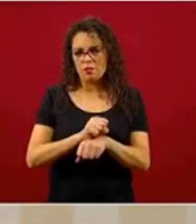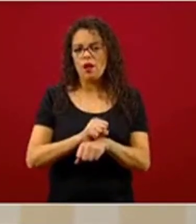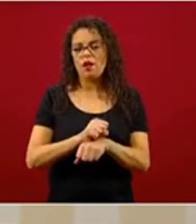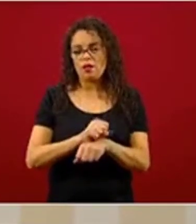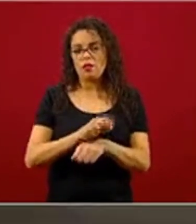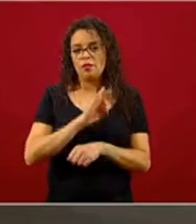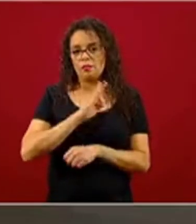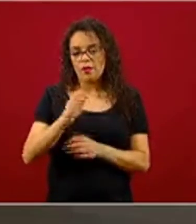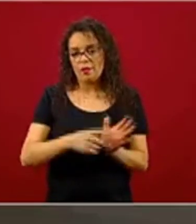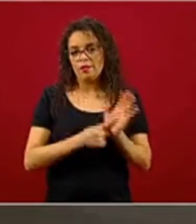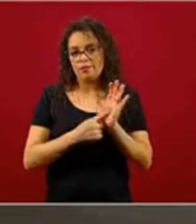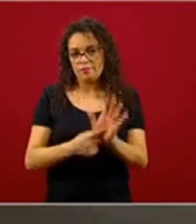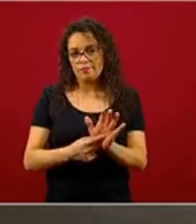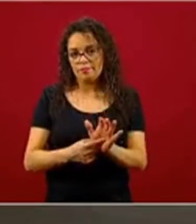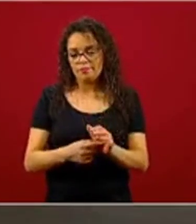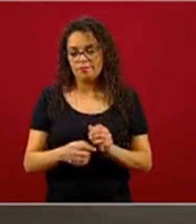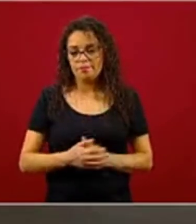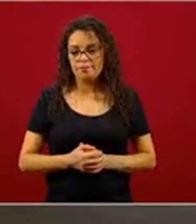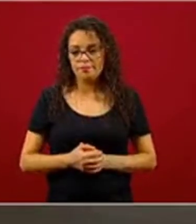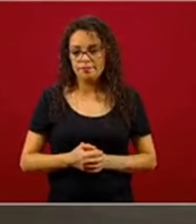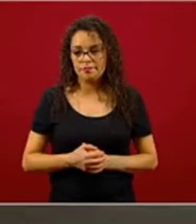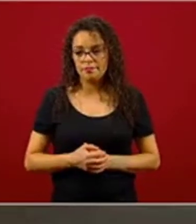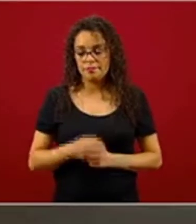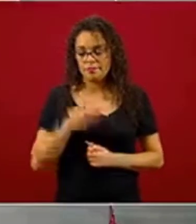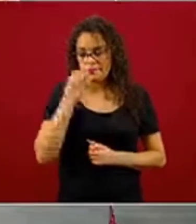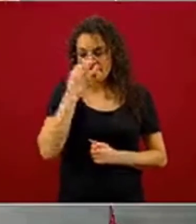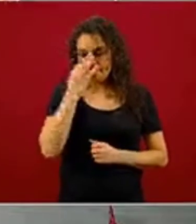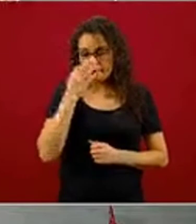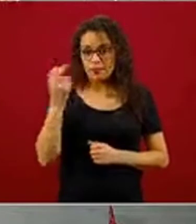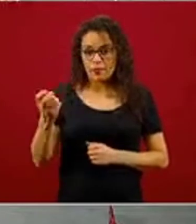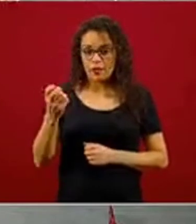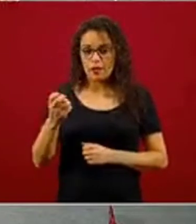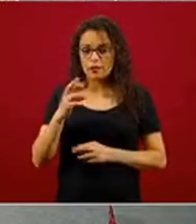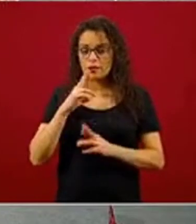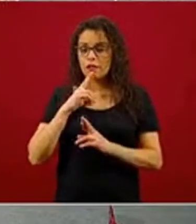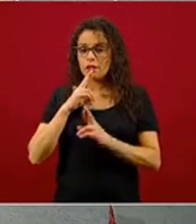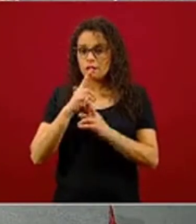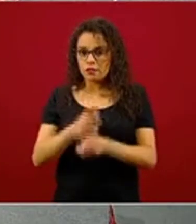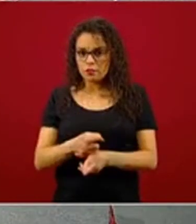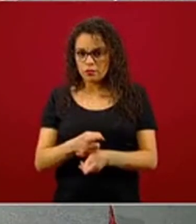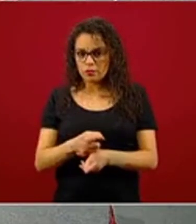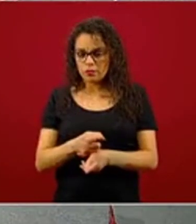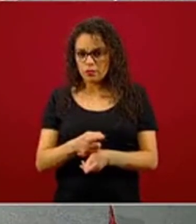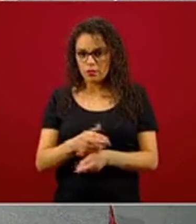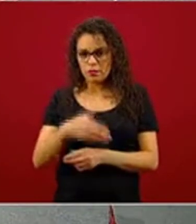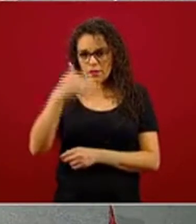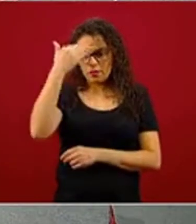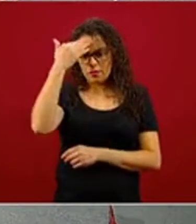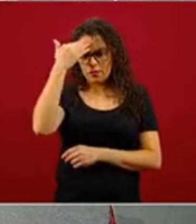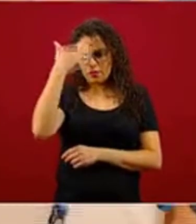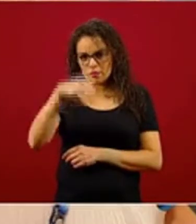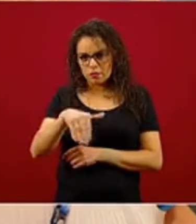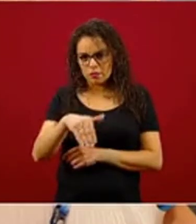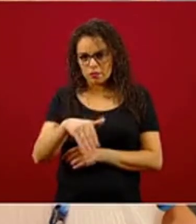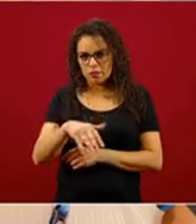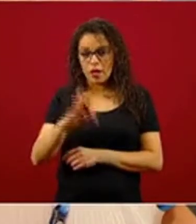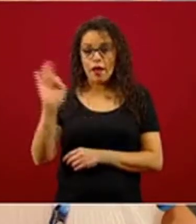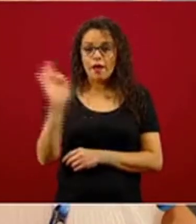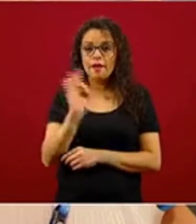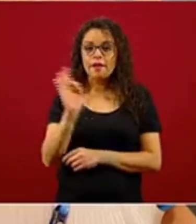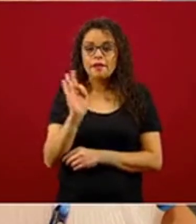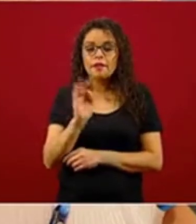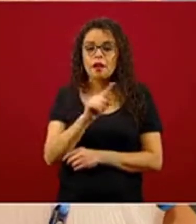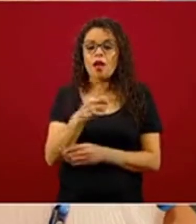resultados, estos para comprobar si no hay duplicado, por lo que comentaba de que algunas de esas personas pudieron estar